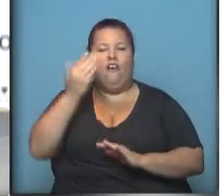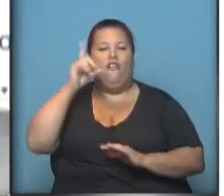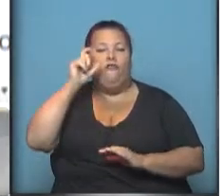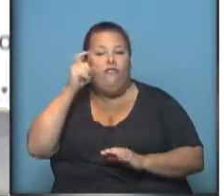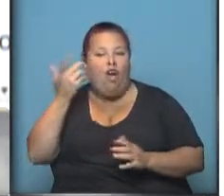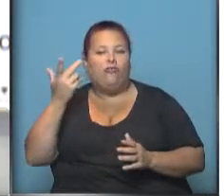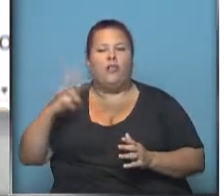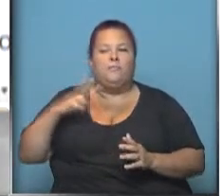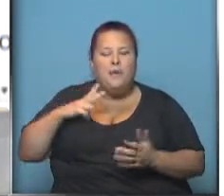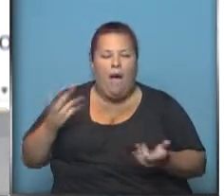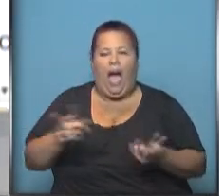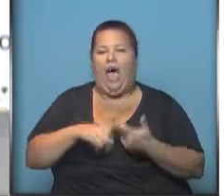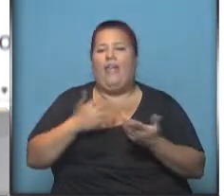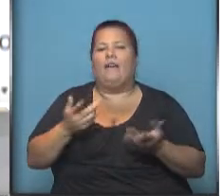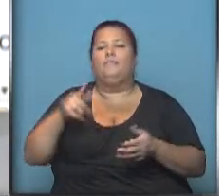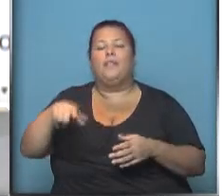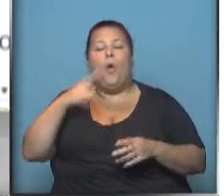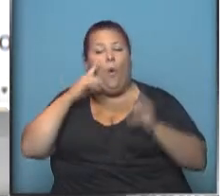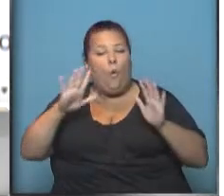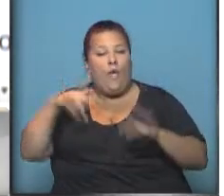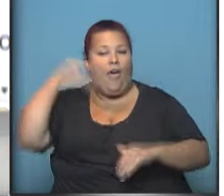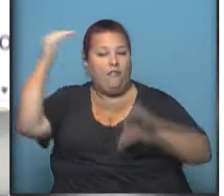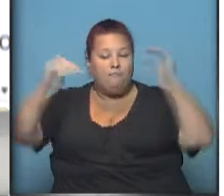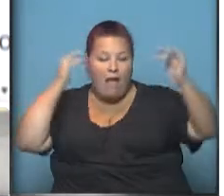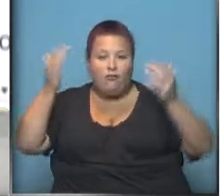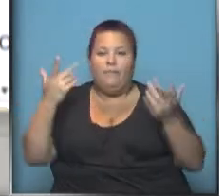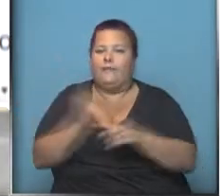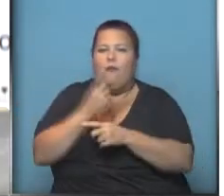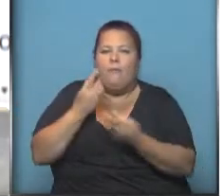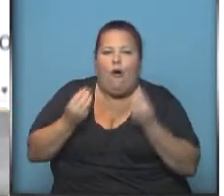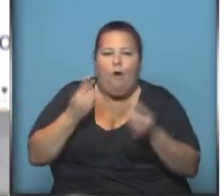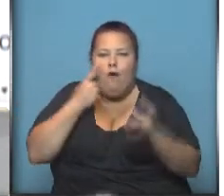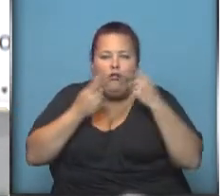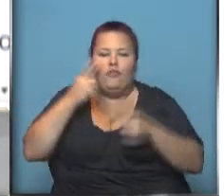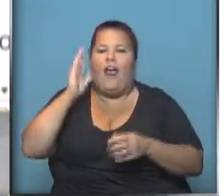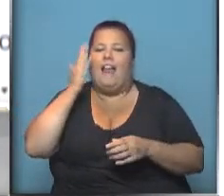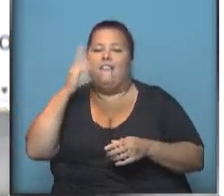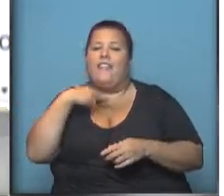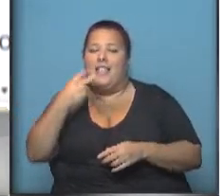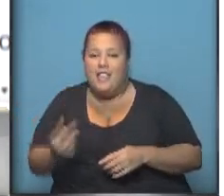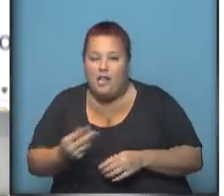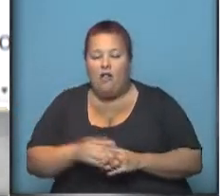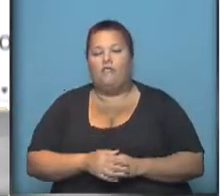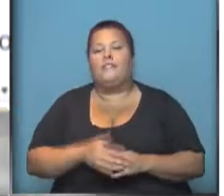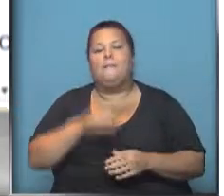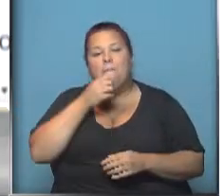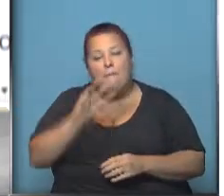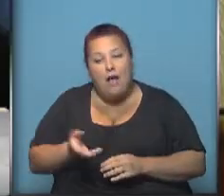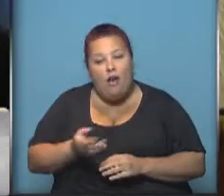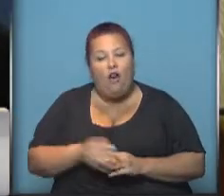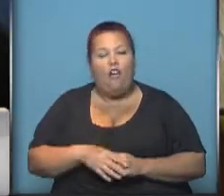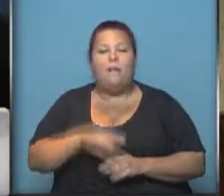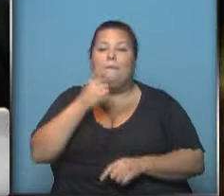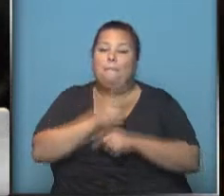demasiado personales ante el estado de alerta de los mayores por no poder controlar los perfiles de sus propios hijos es recomendable antes